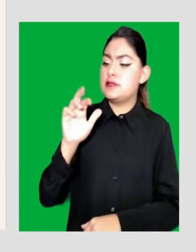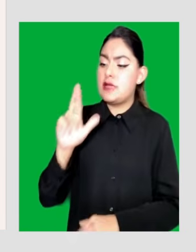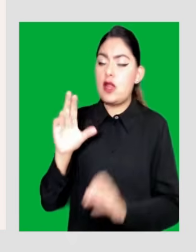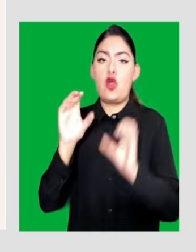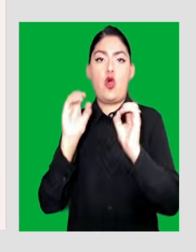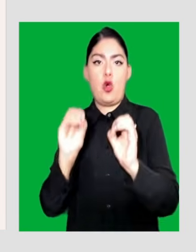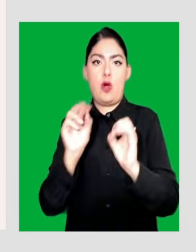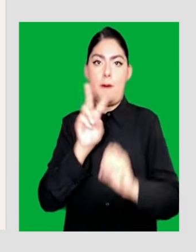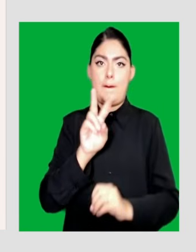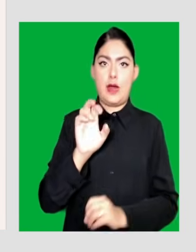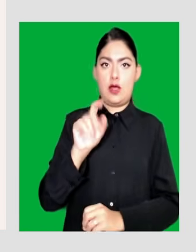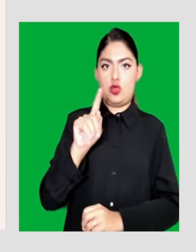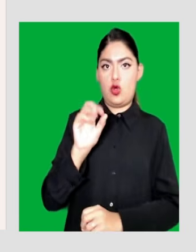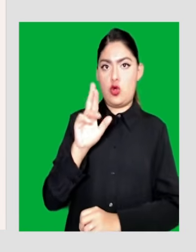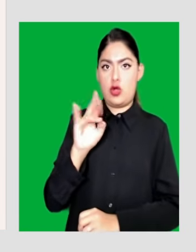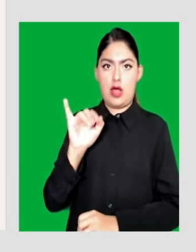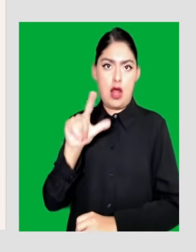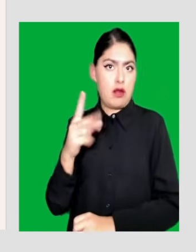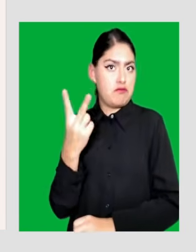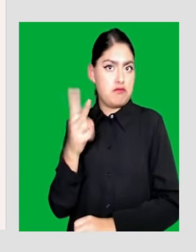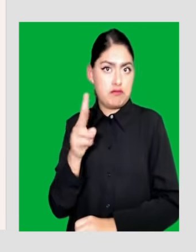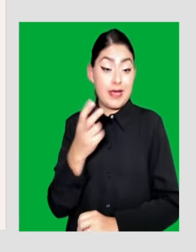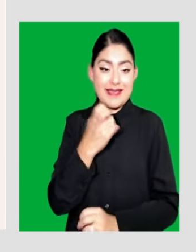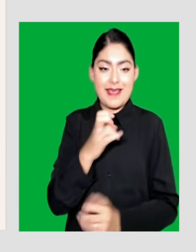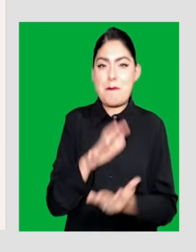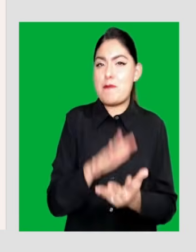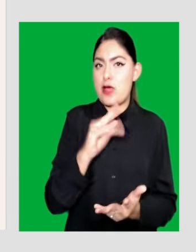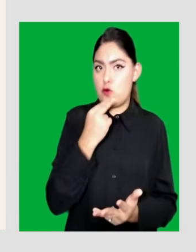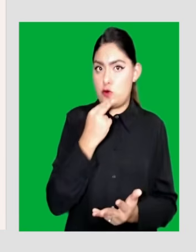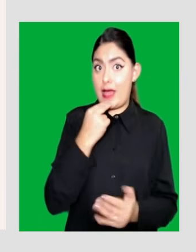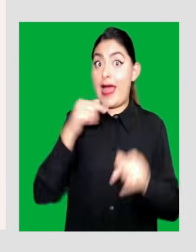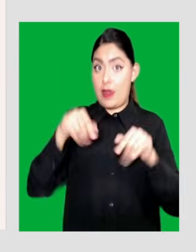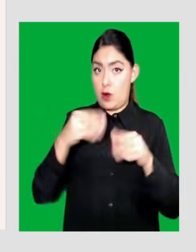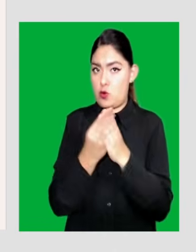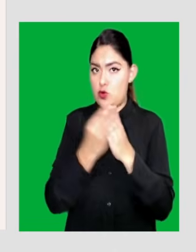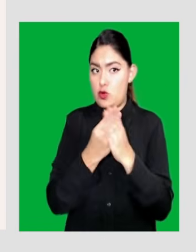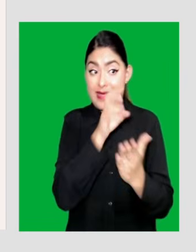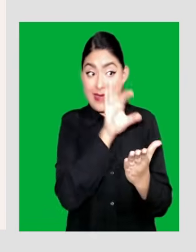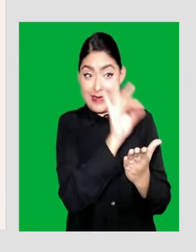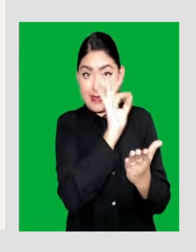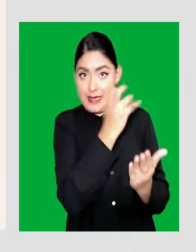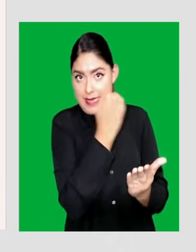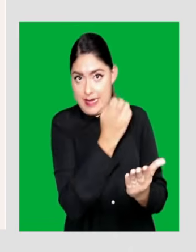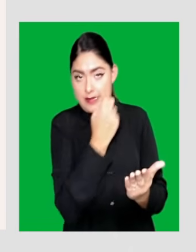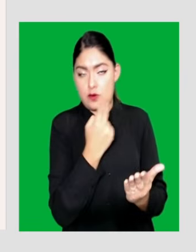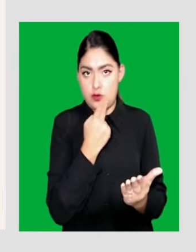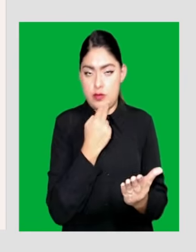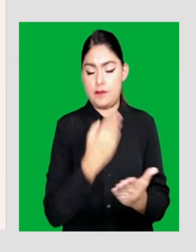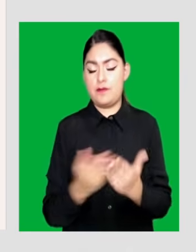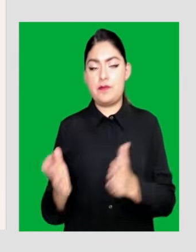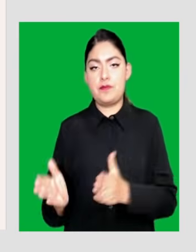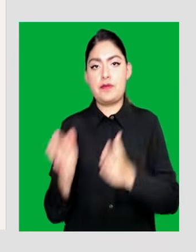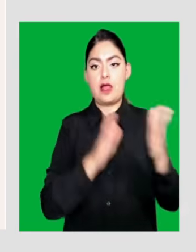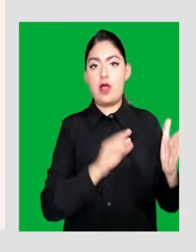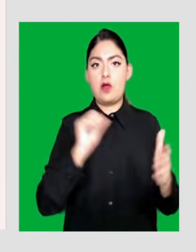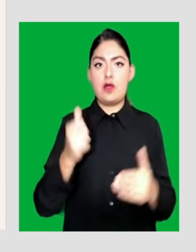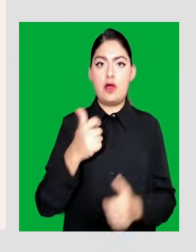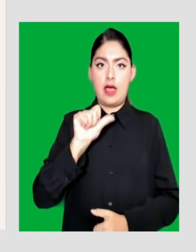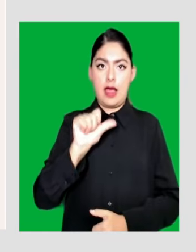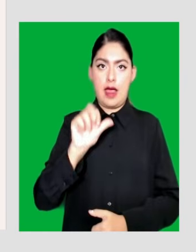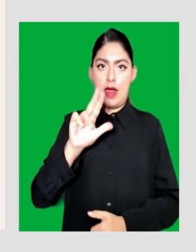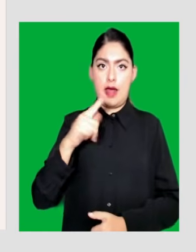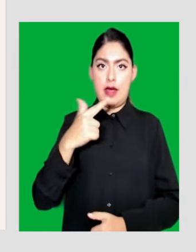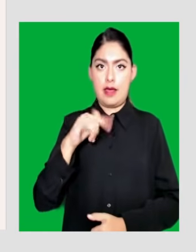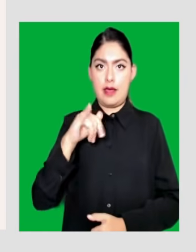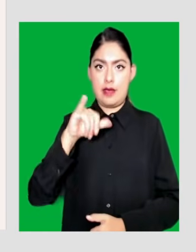propias características y fortalezas. Vamos a mencionar algunas de las más destacadas. QGIS es un SIG